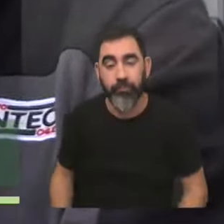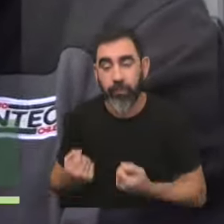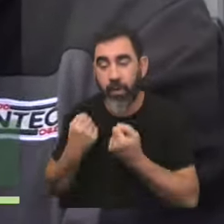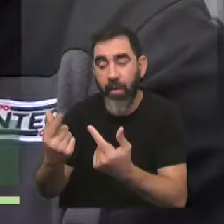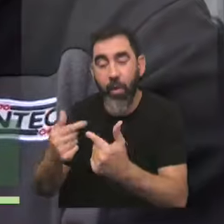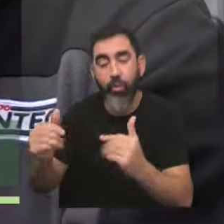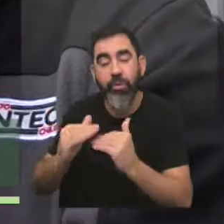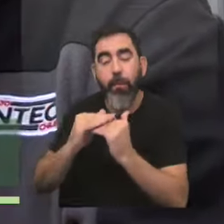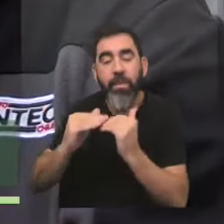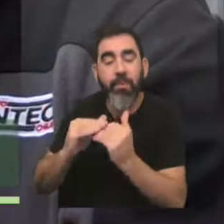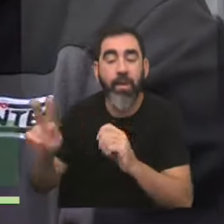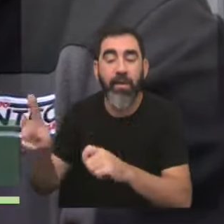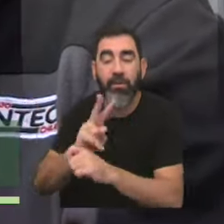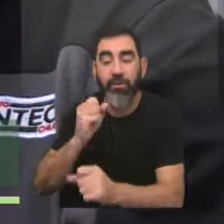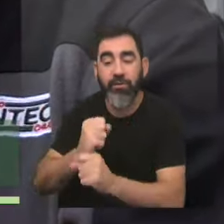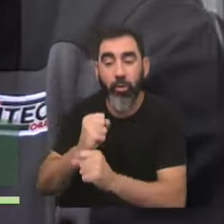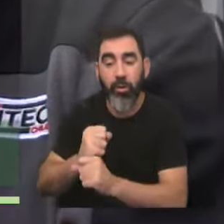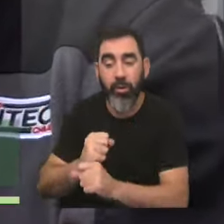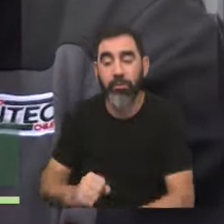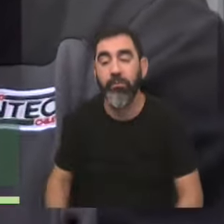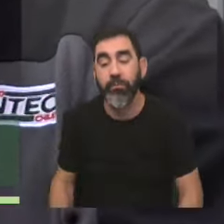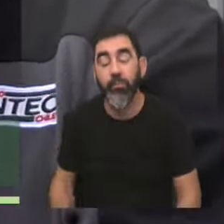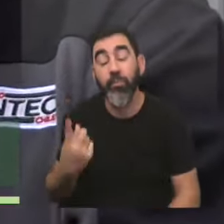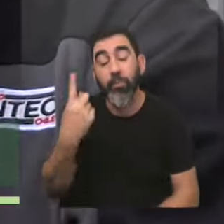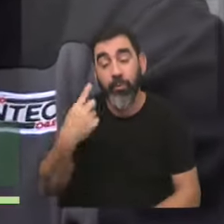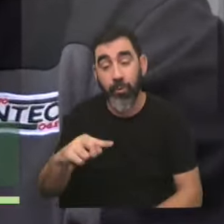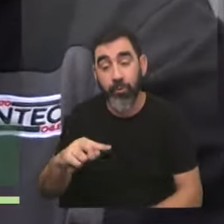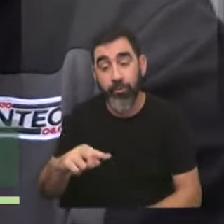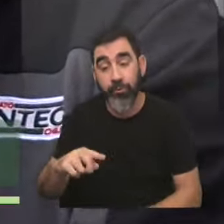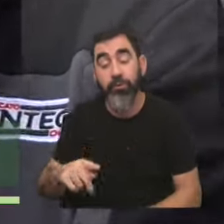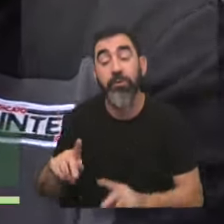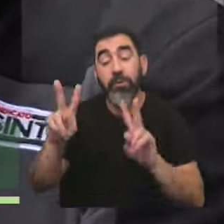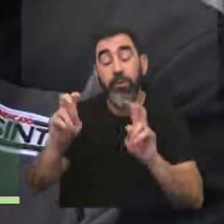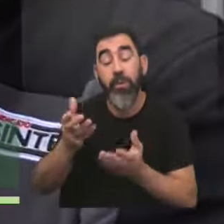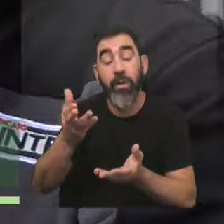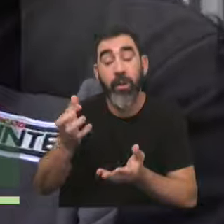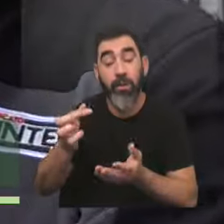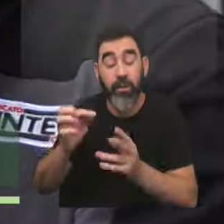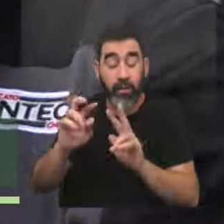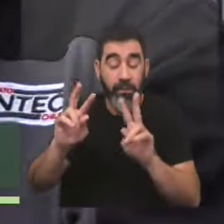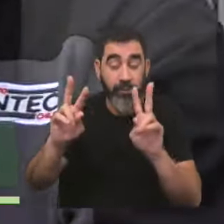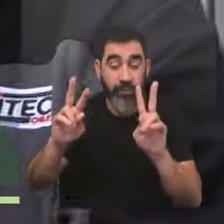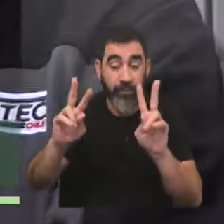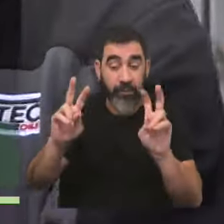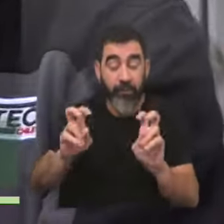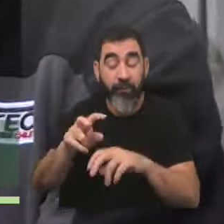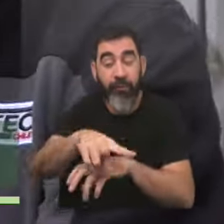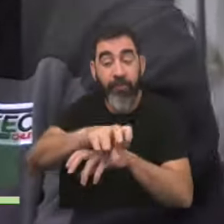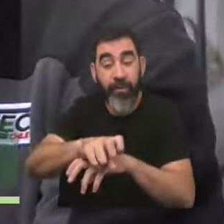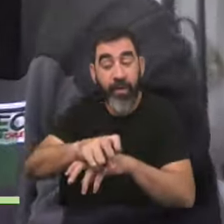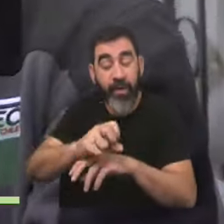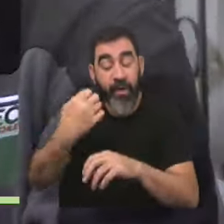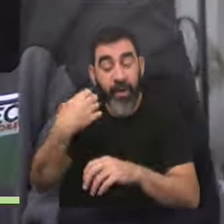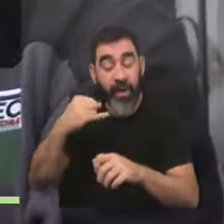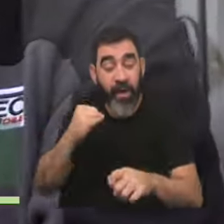necesarios para los trabajadores para que no corran estos riesgos por eso lo que tiene que ver con la reiterar con la fiscalía especializada en